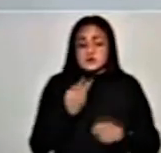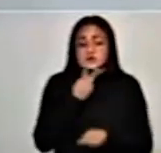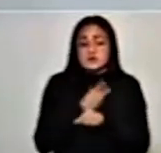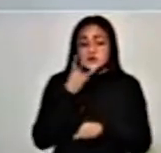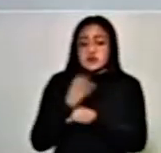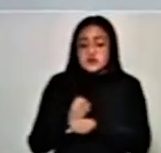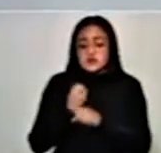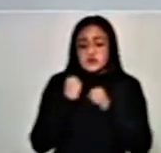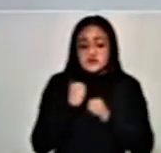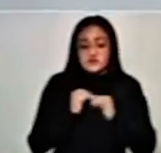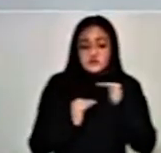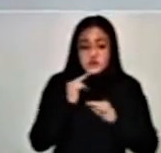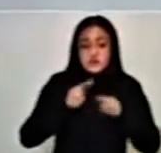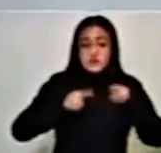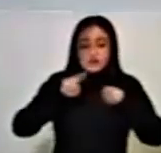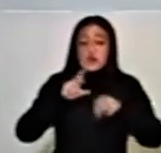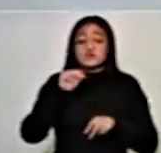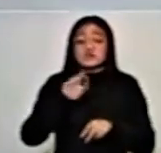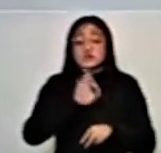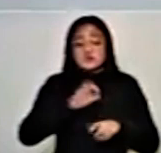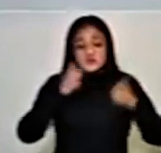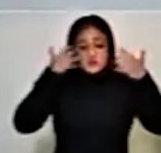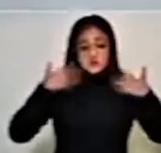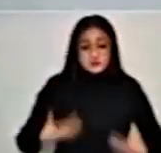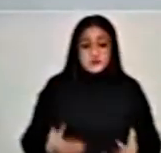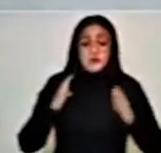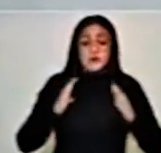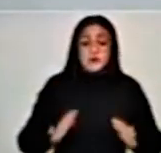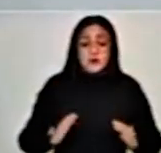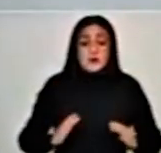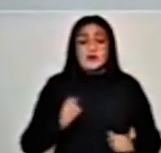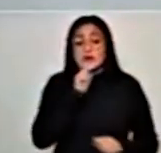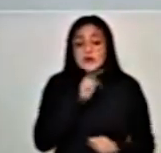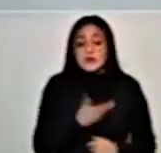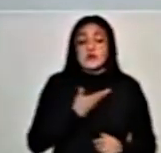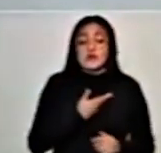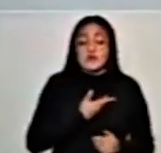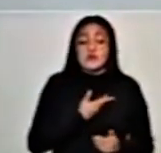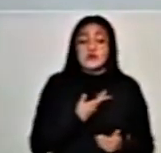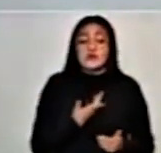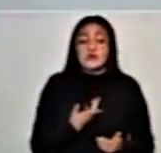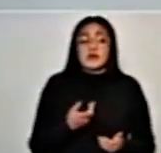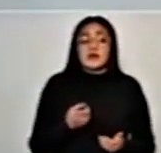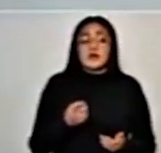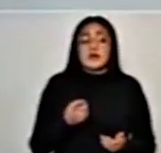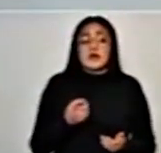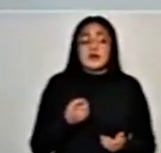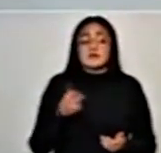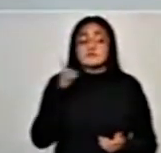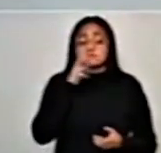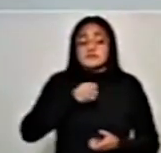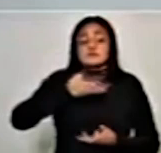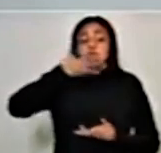y de tercer grado en el 80% de su superficie corporal. También tenía lesión por quemadura de la